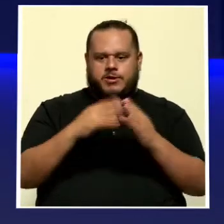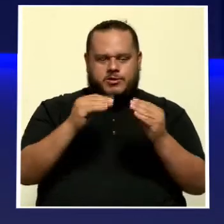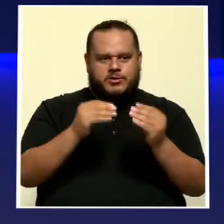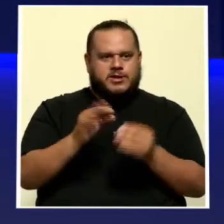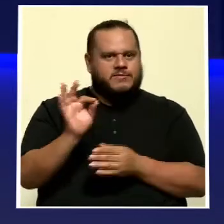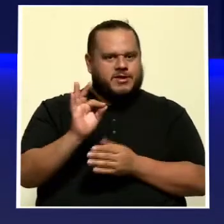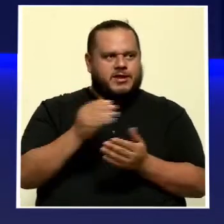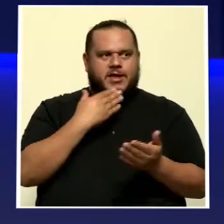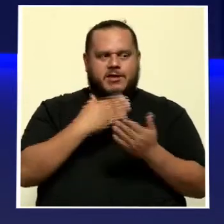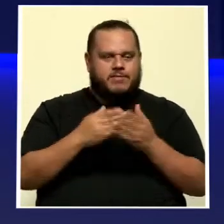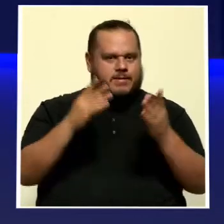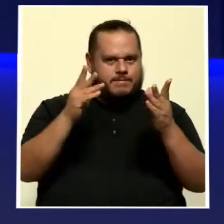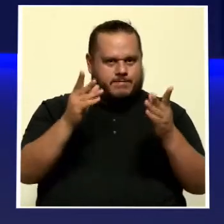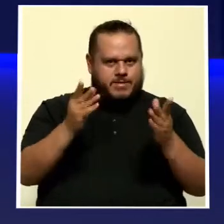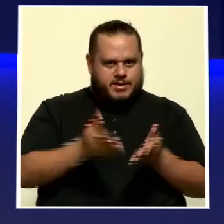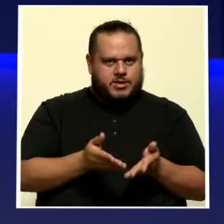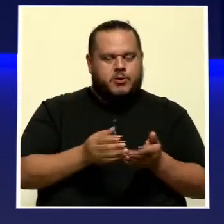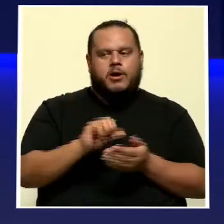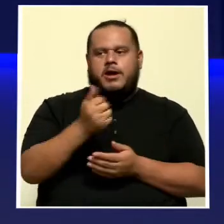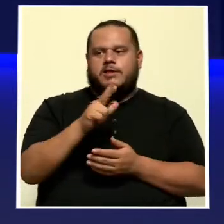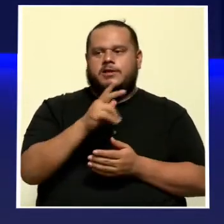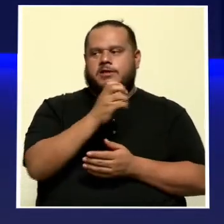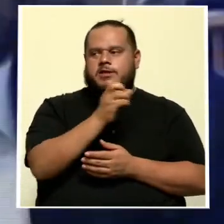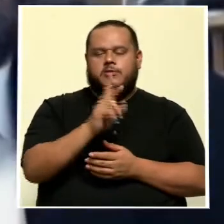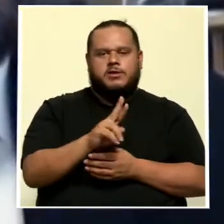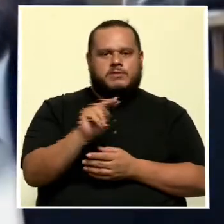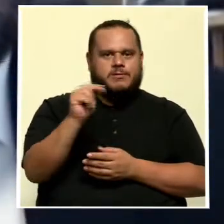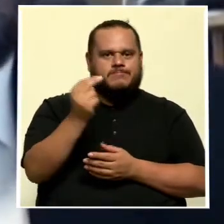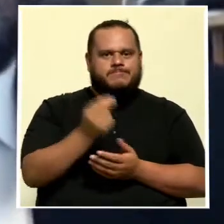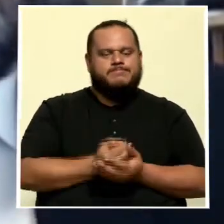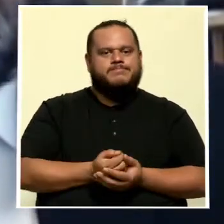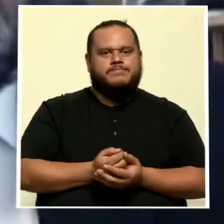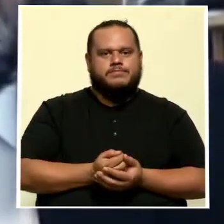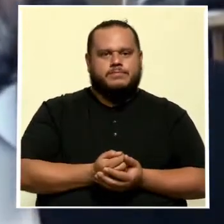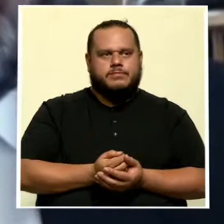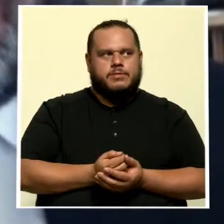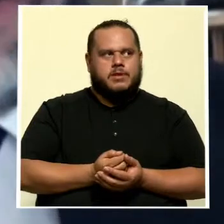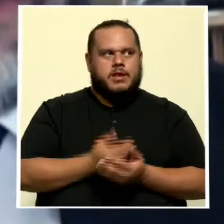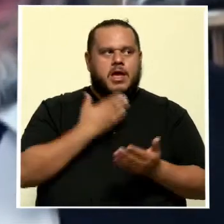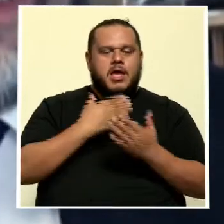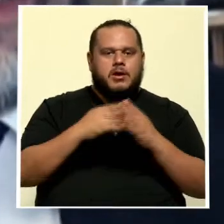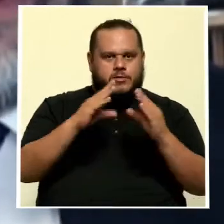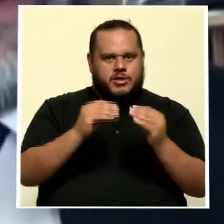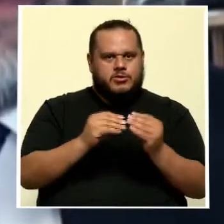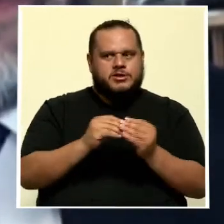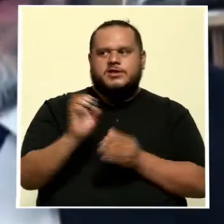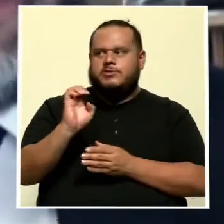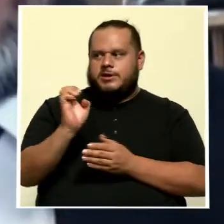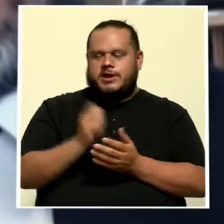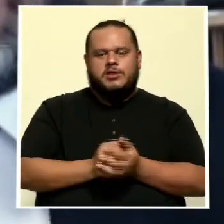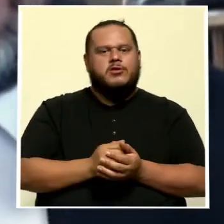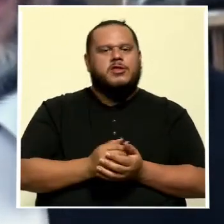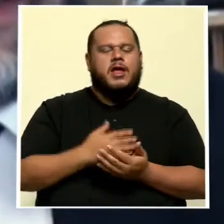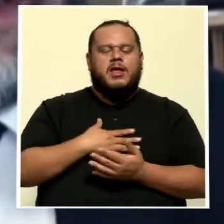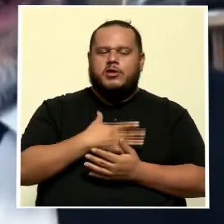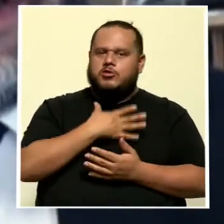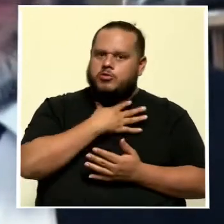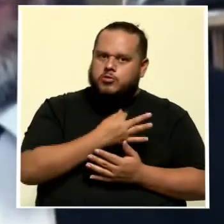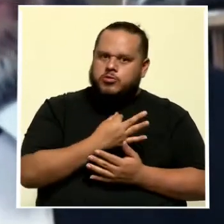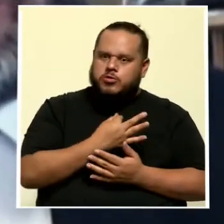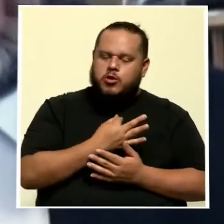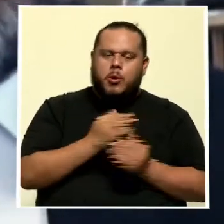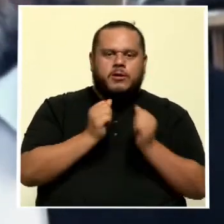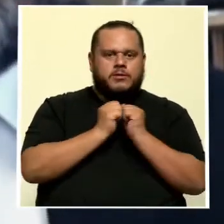Federico. Bienvenido a 13 Costa Rica Noticias. Buenas noches, don Ernesto. Es un gusto estar